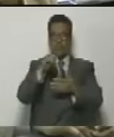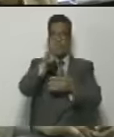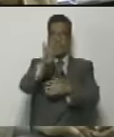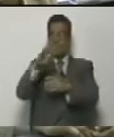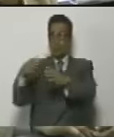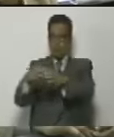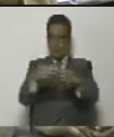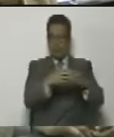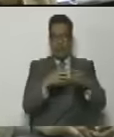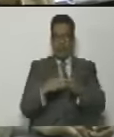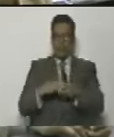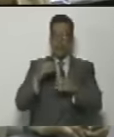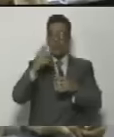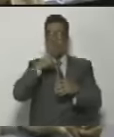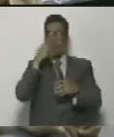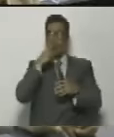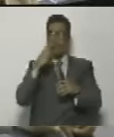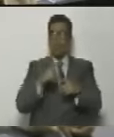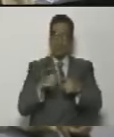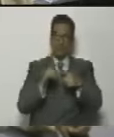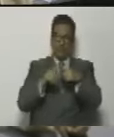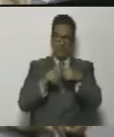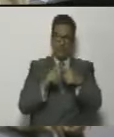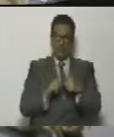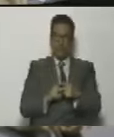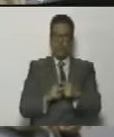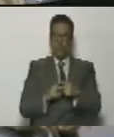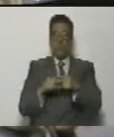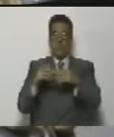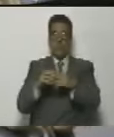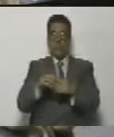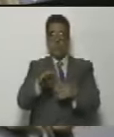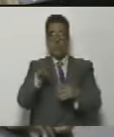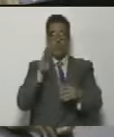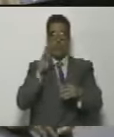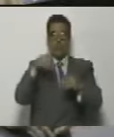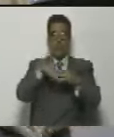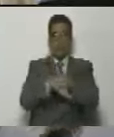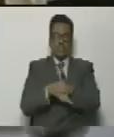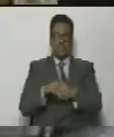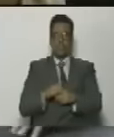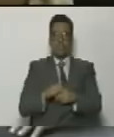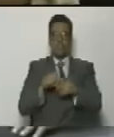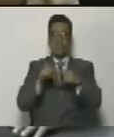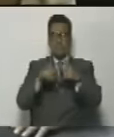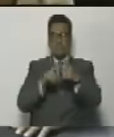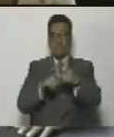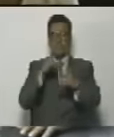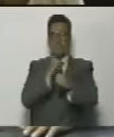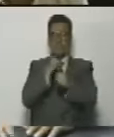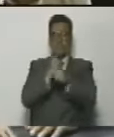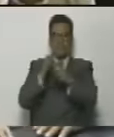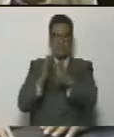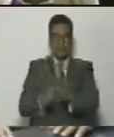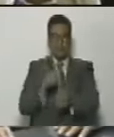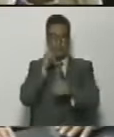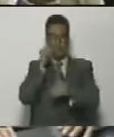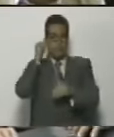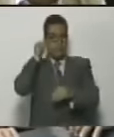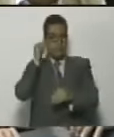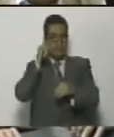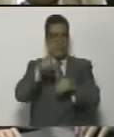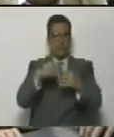sectores, partidos políticos, religiones y cultos, trabajadores y trabajadoras